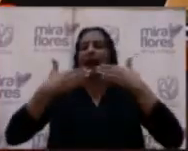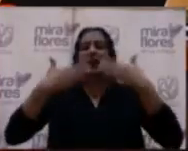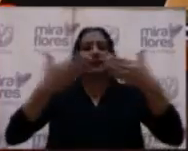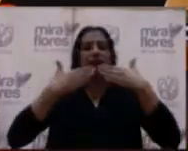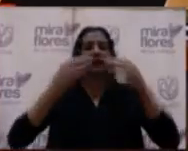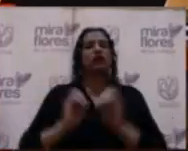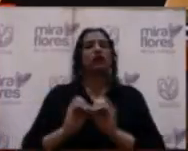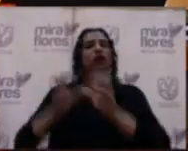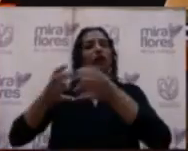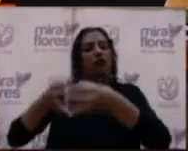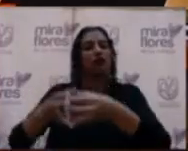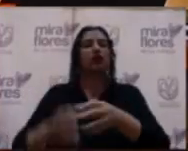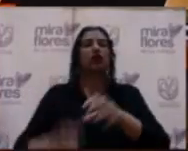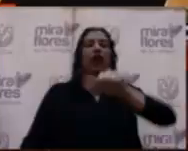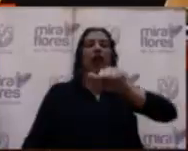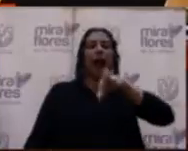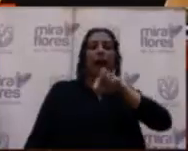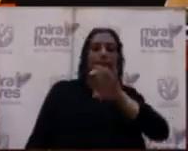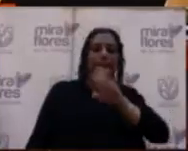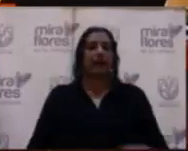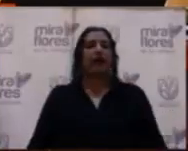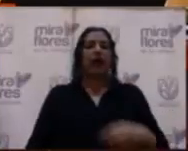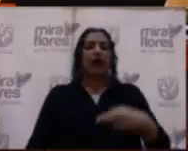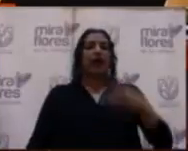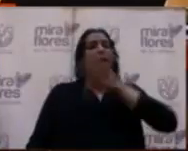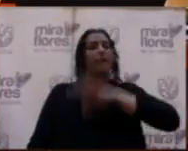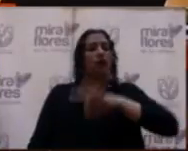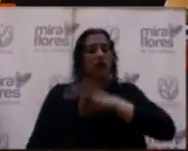agradecimiento de la organización de la cumbre APEC y aprovechar